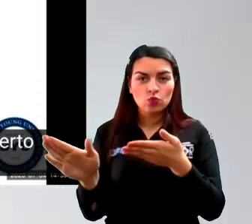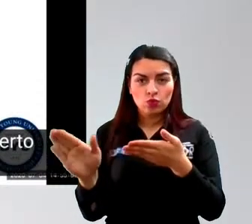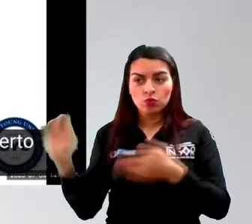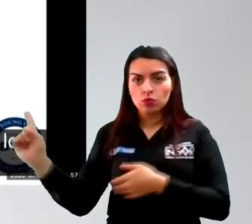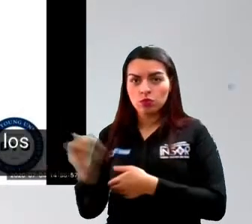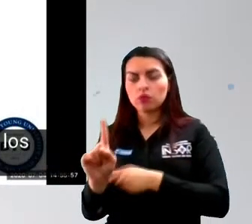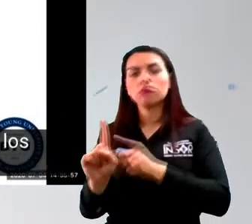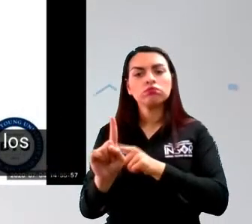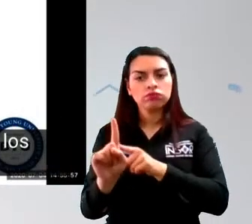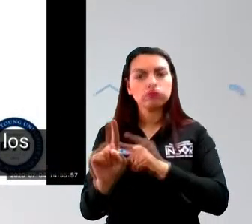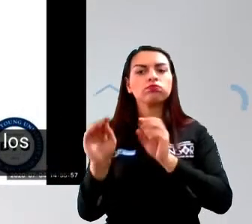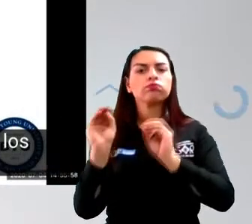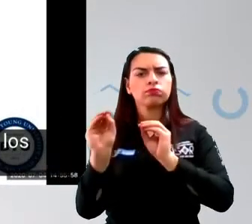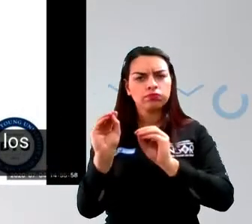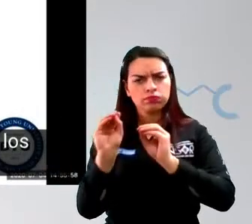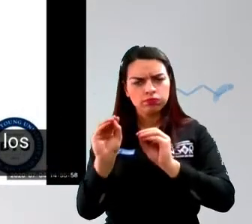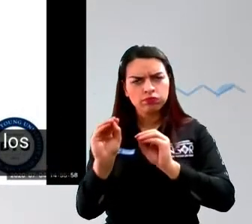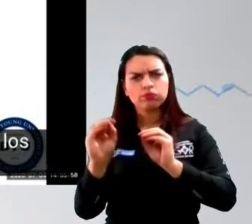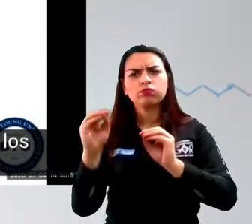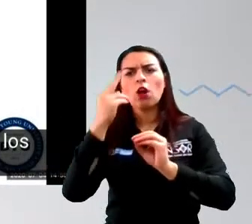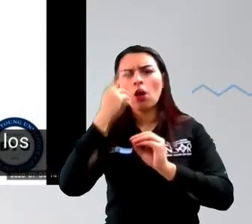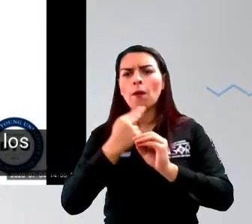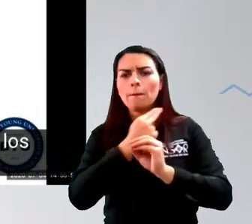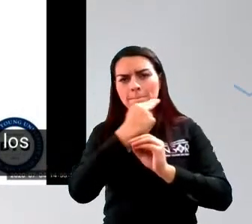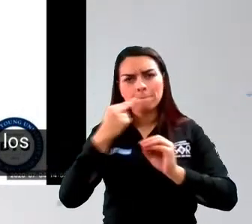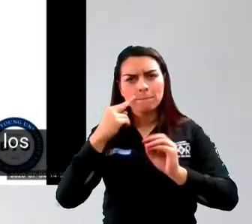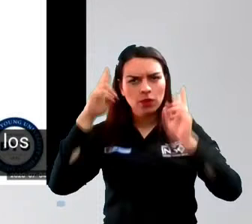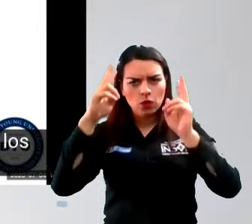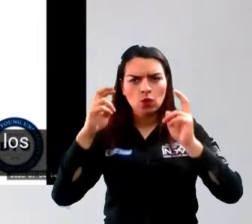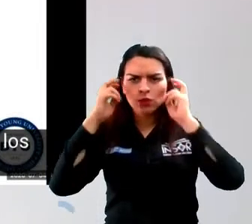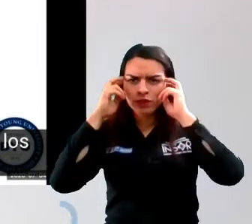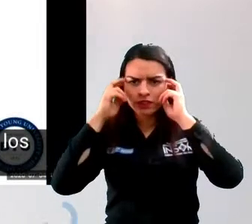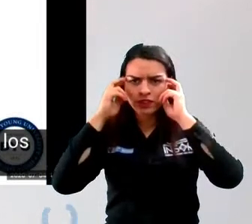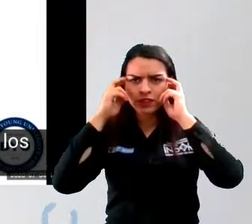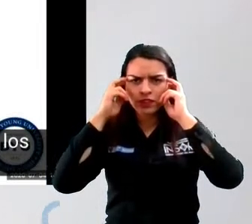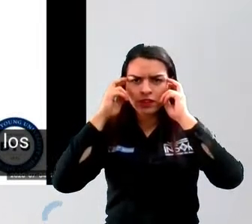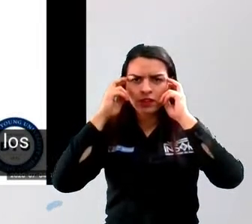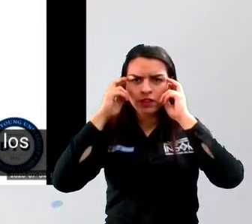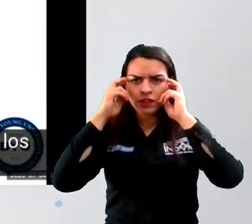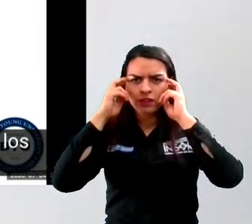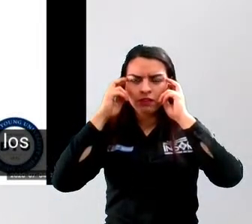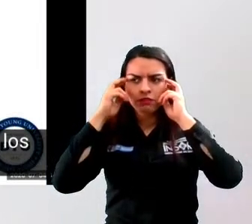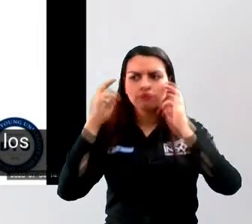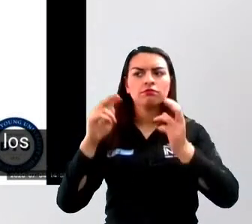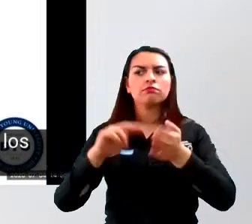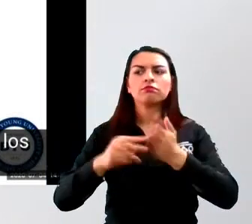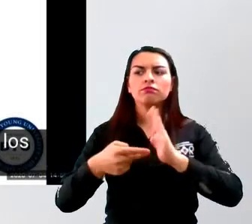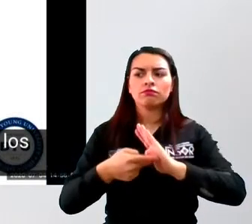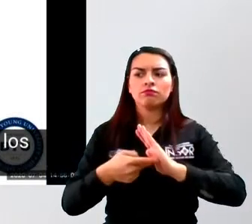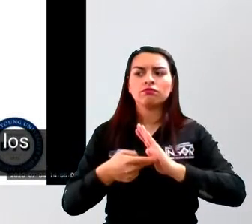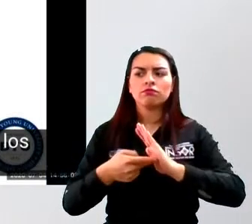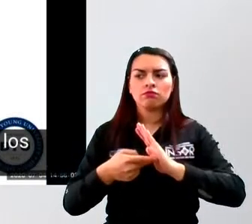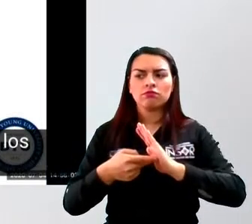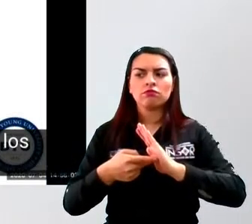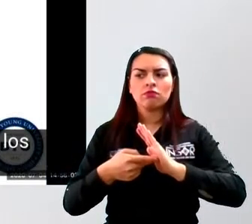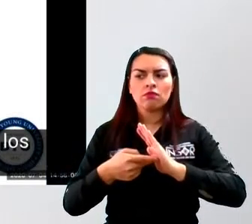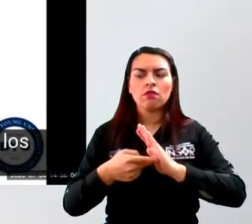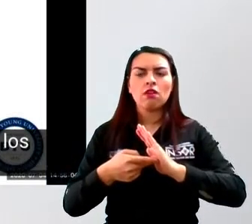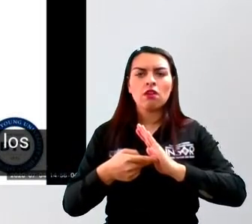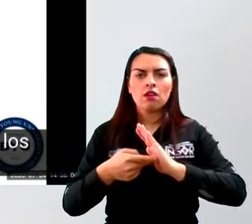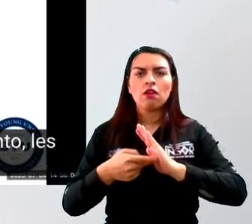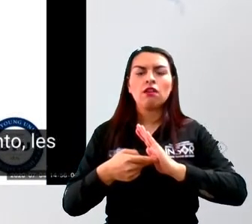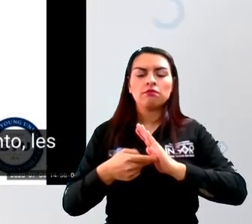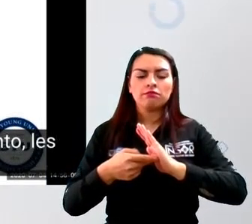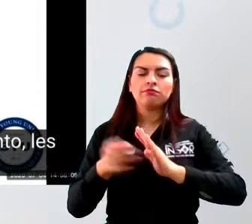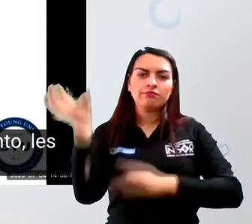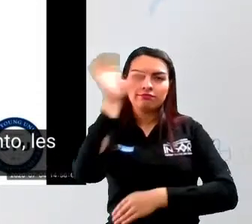gran cantidad de compromiso cognitivo y favorece un cierto compromiso efectivo. También proporcionan